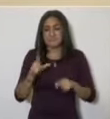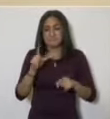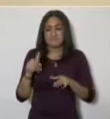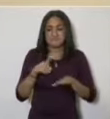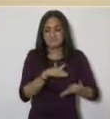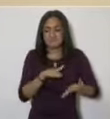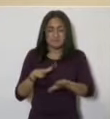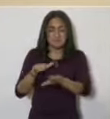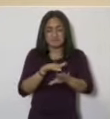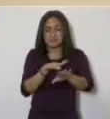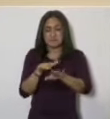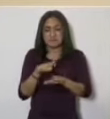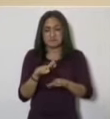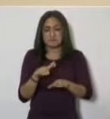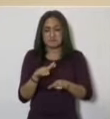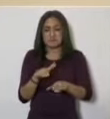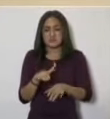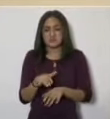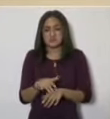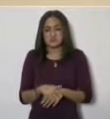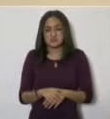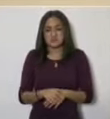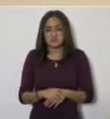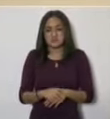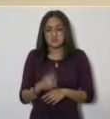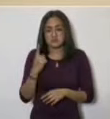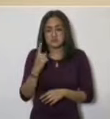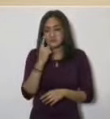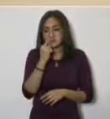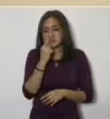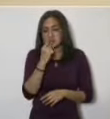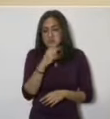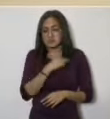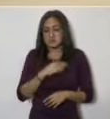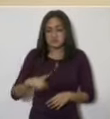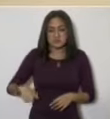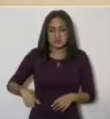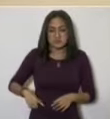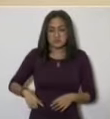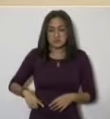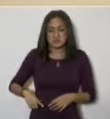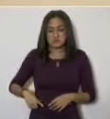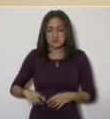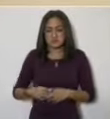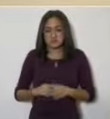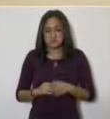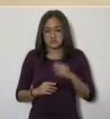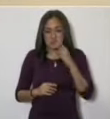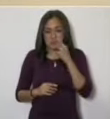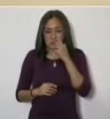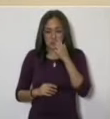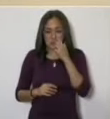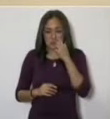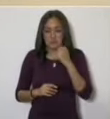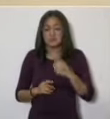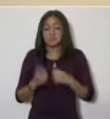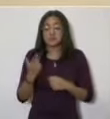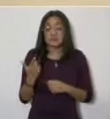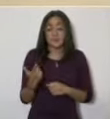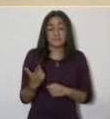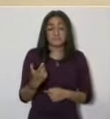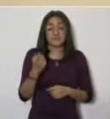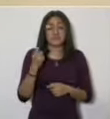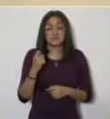persecución un un policía municipal este recibí un